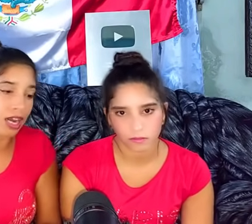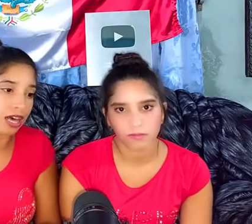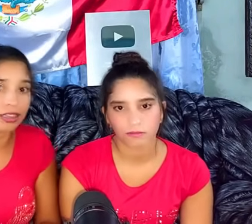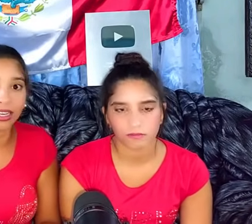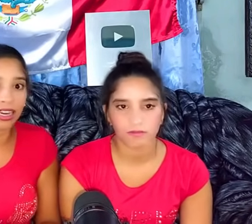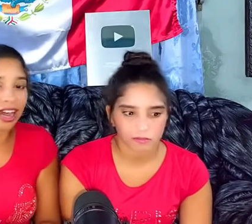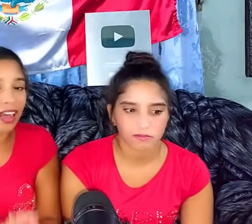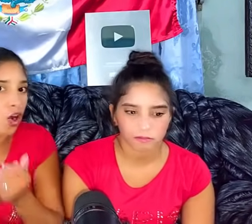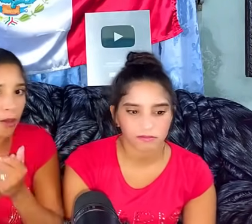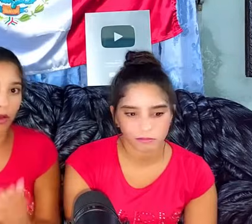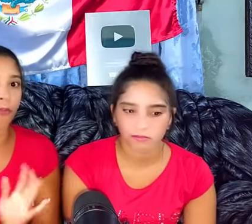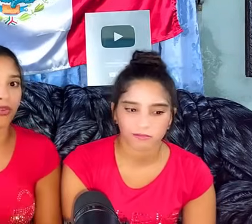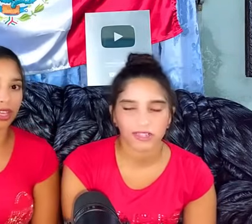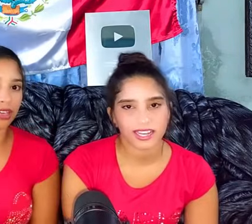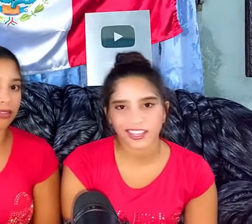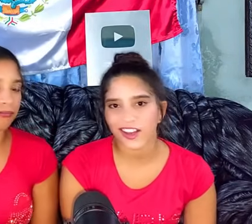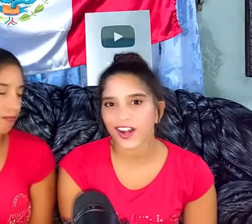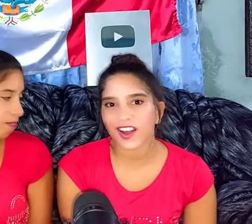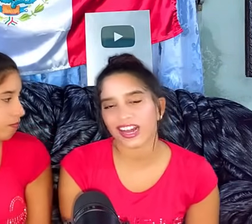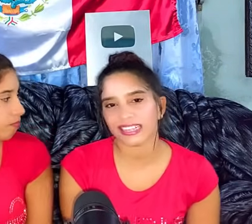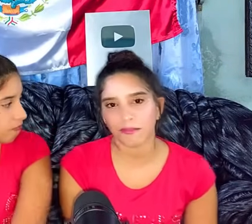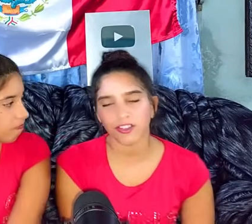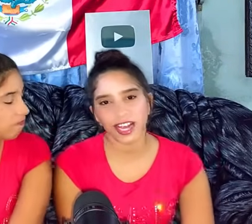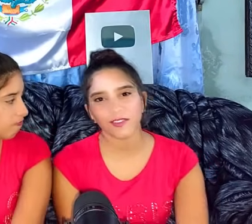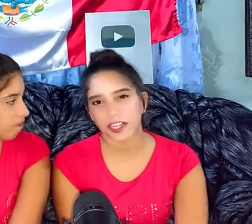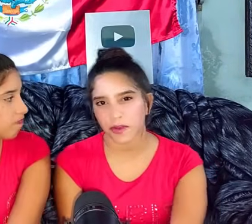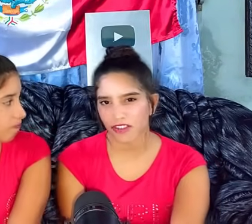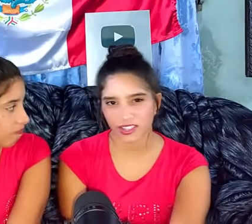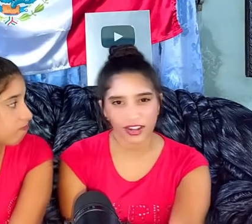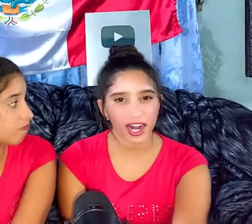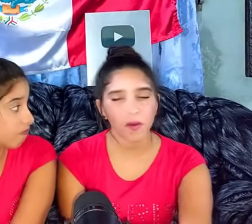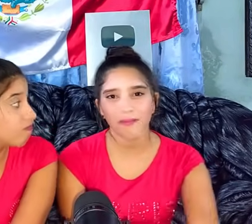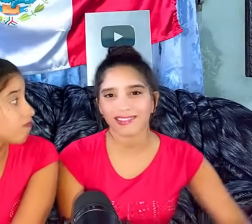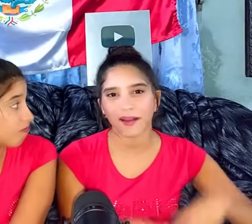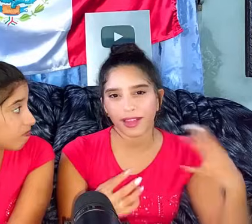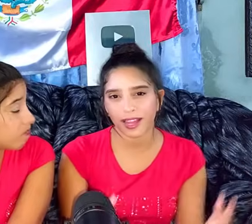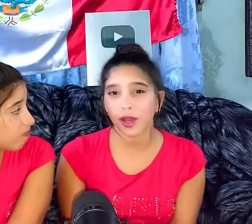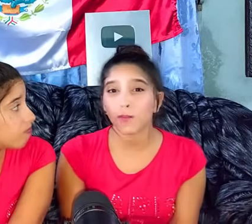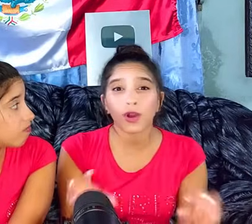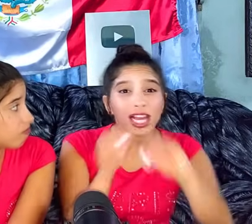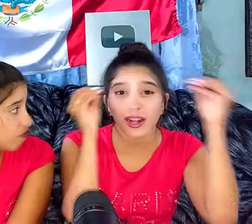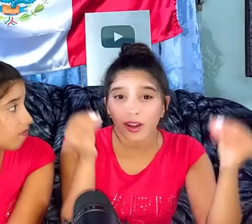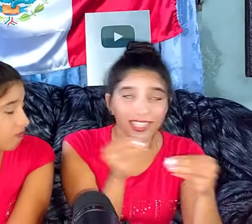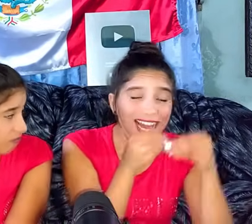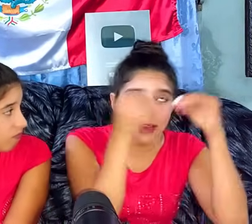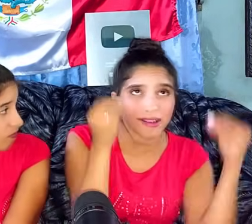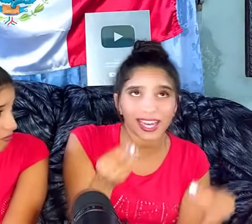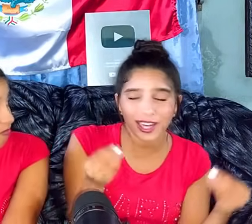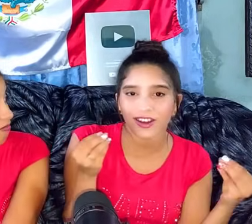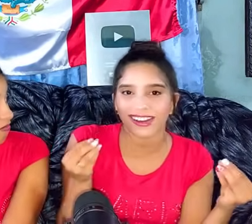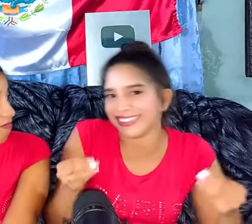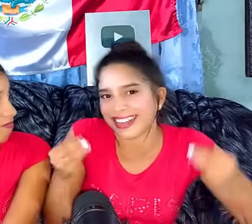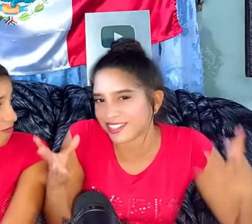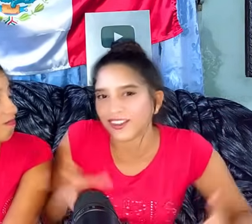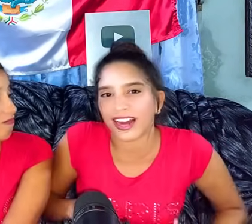hacerse realidad. Y nada, lo mejor para ustedes. Sí, yo creo que lo que están buscando es perfeccionar aún más a México, pulirlo, ya que